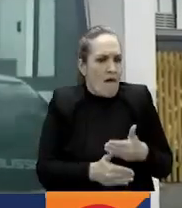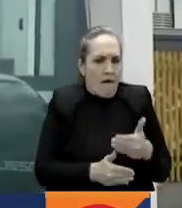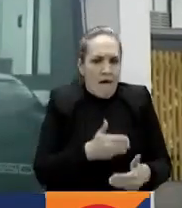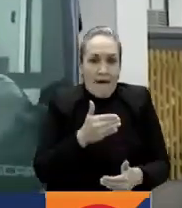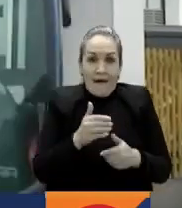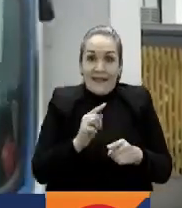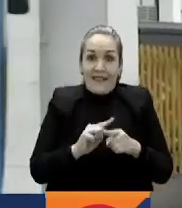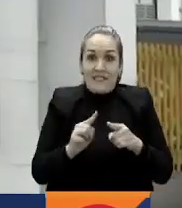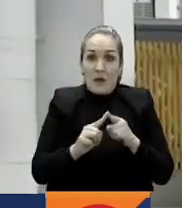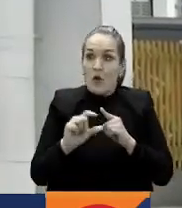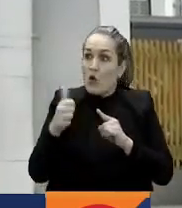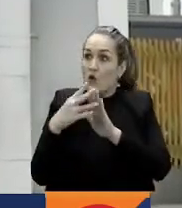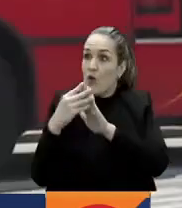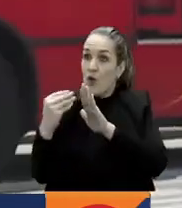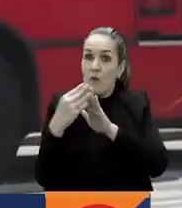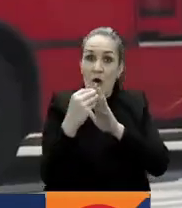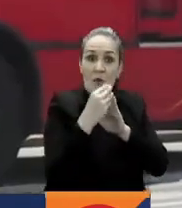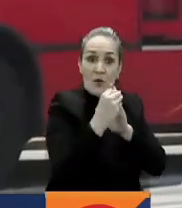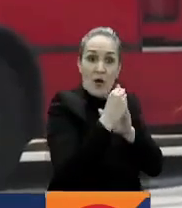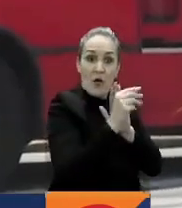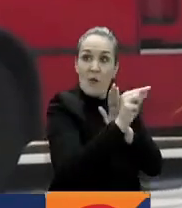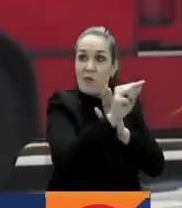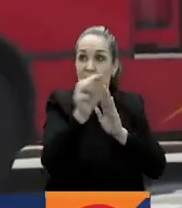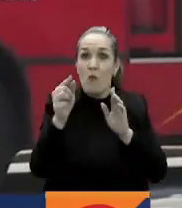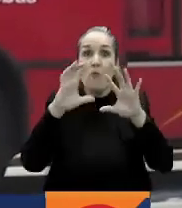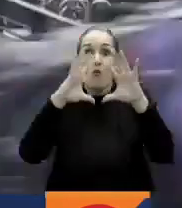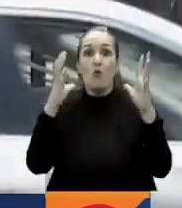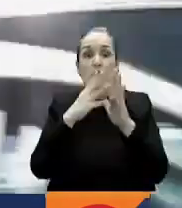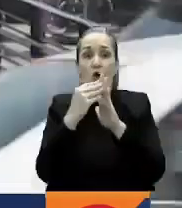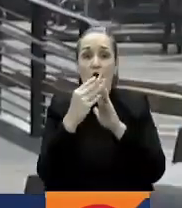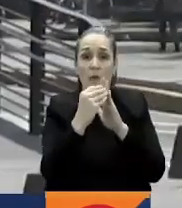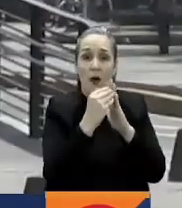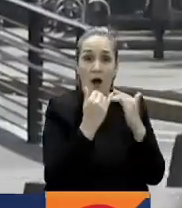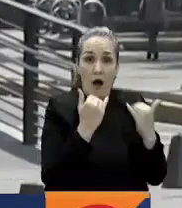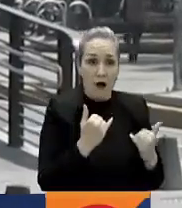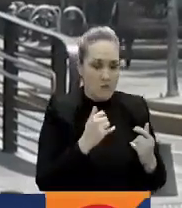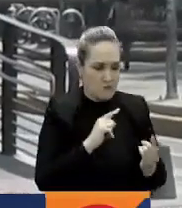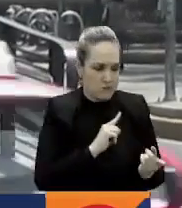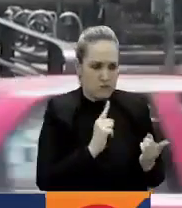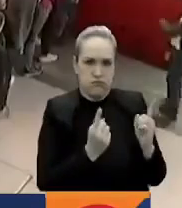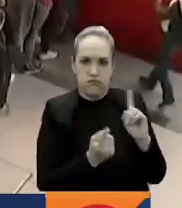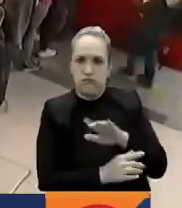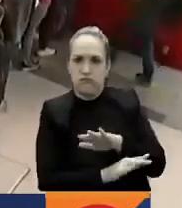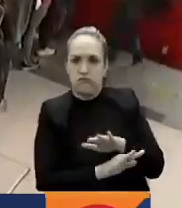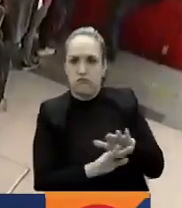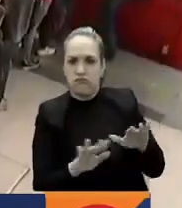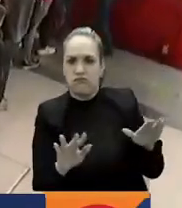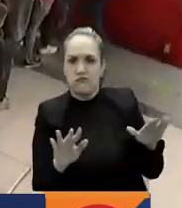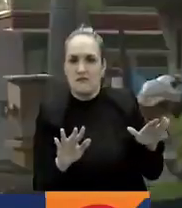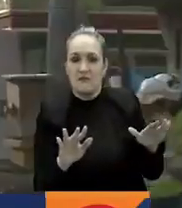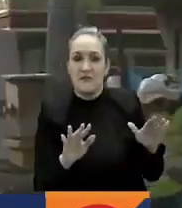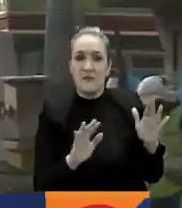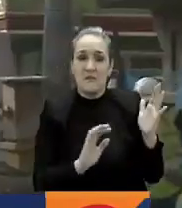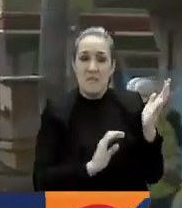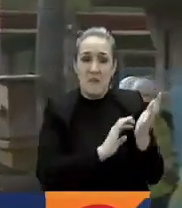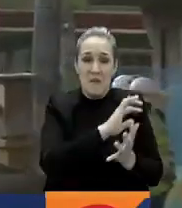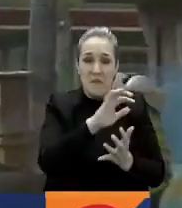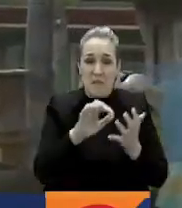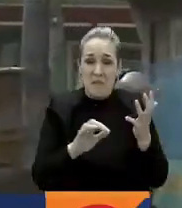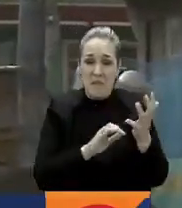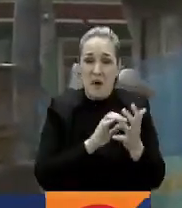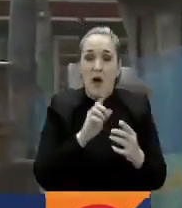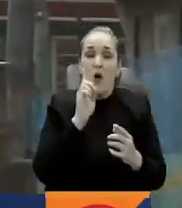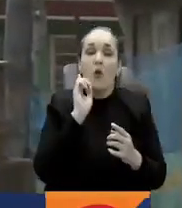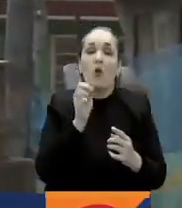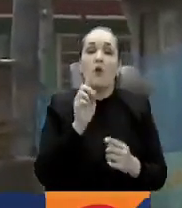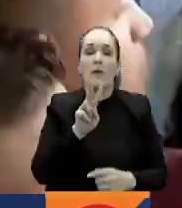que replicaron otras ciudades de Colombia e inclusive del mundo, hoy ha cambiado. Por una parte fue escenario de escándalos por la construcción de las